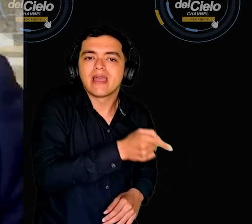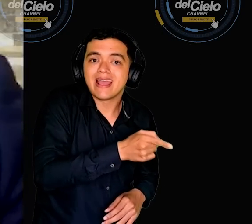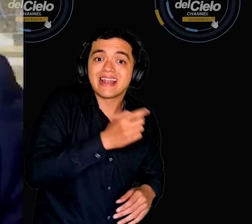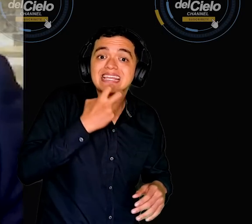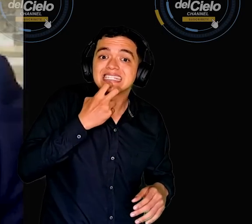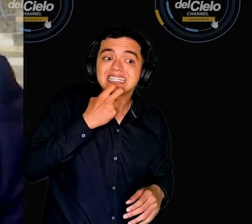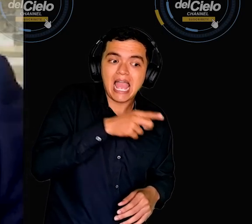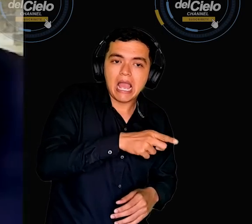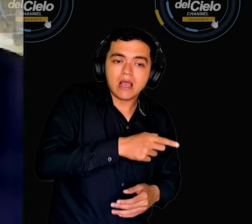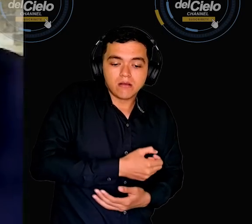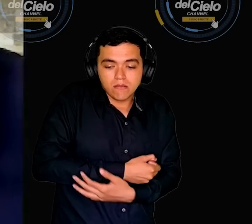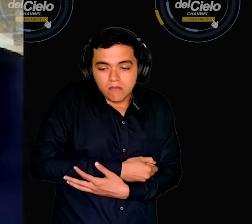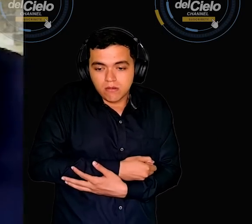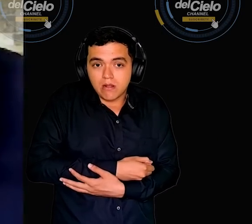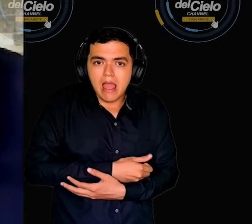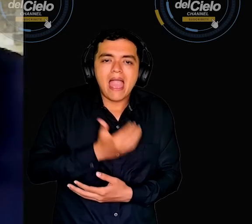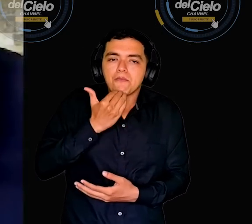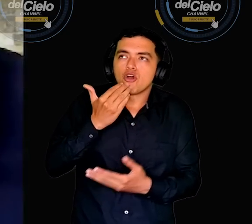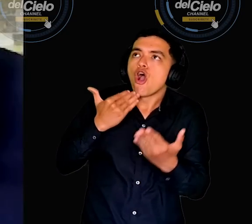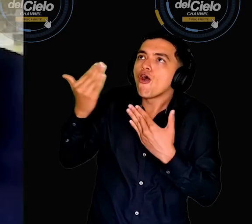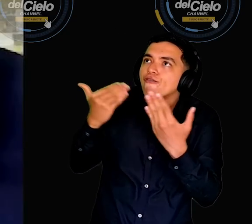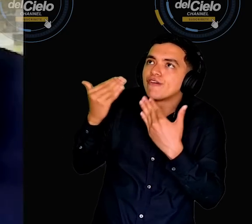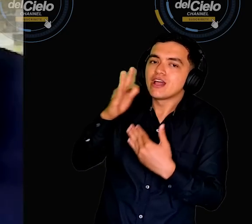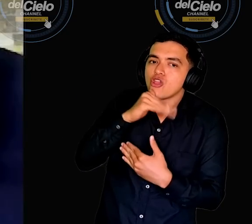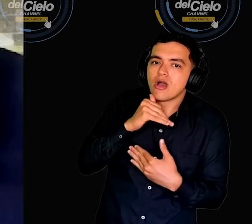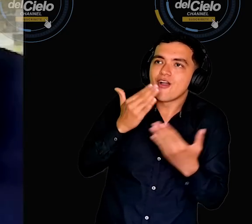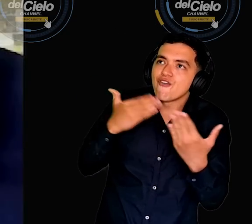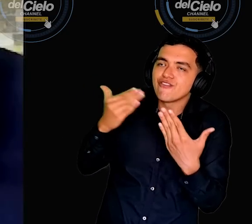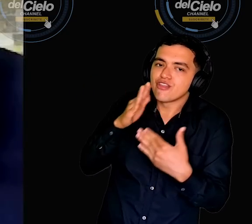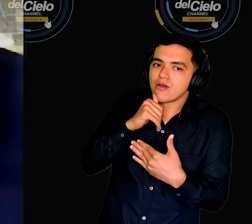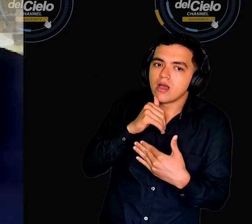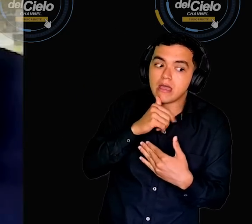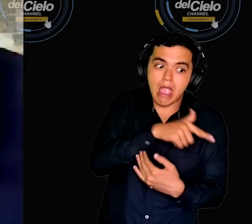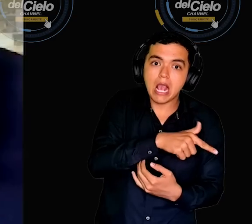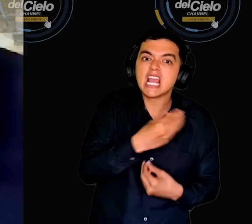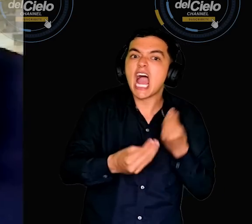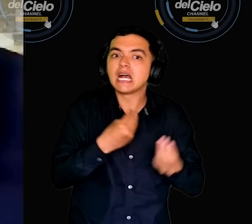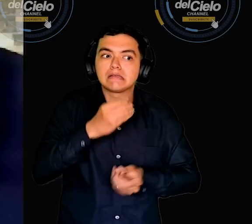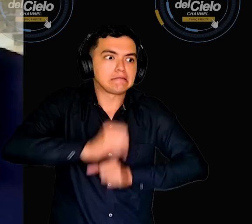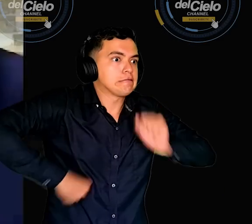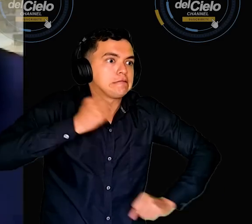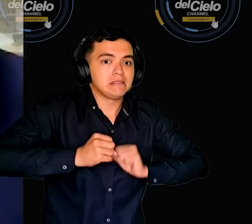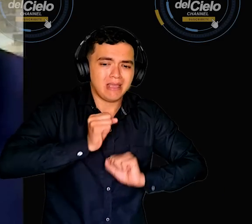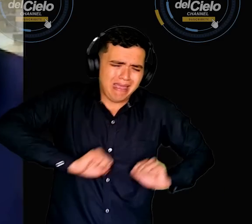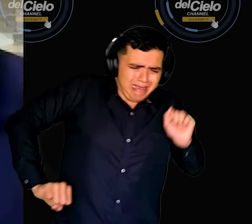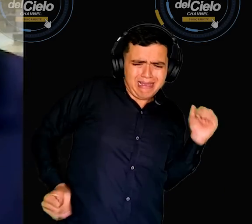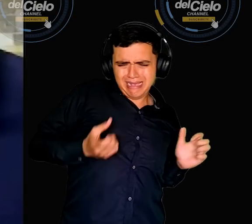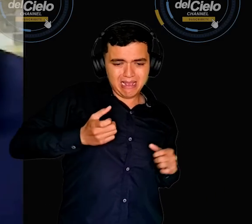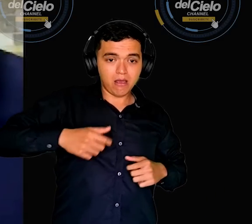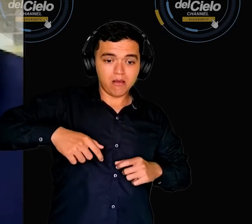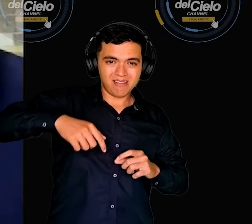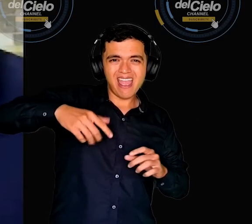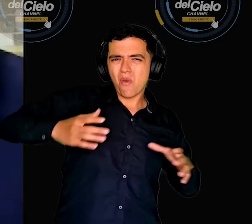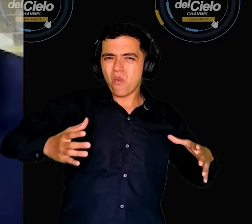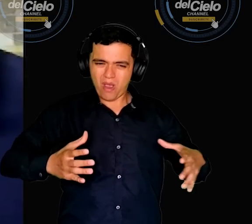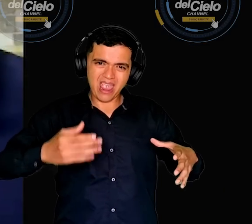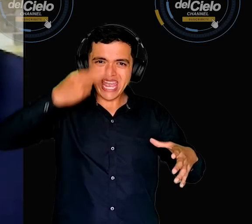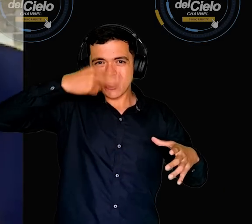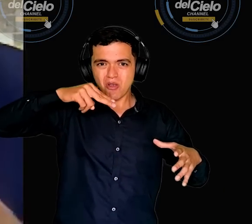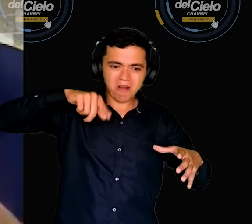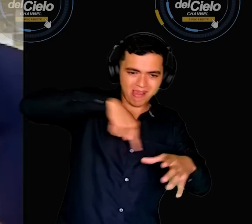yo, a los 15 años, si mi papá me agarra a mí para ponerme encima de